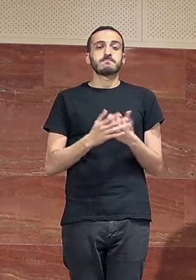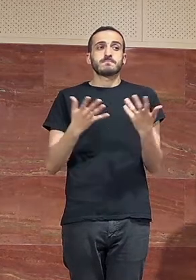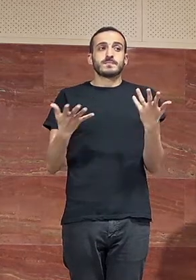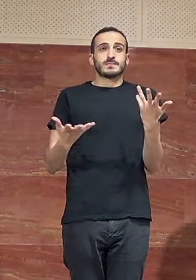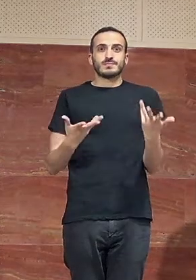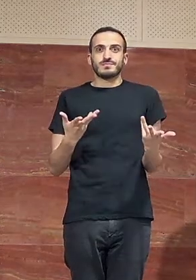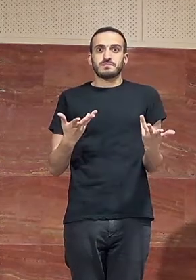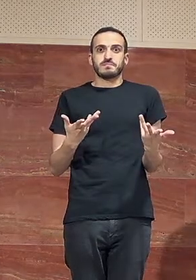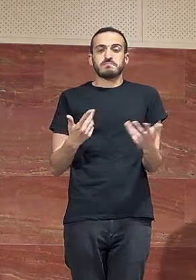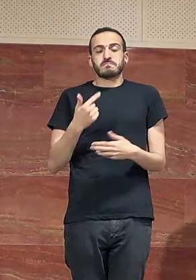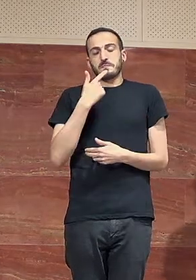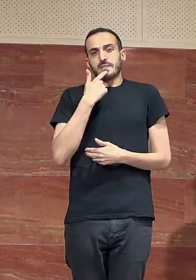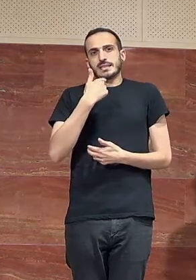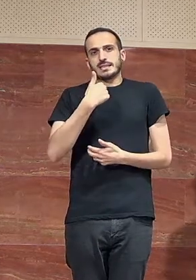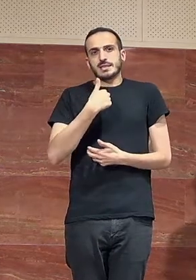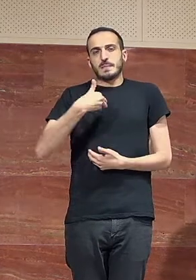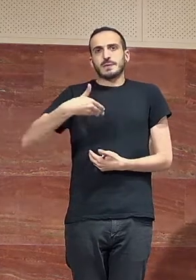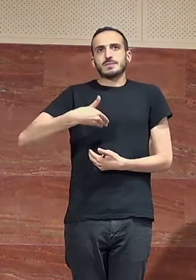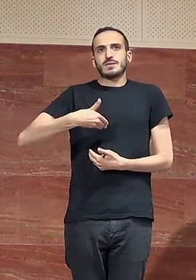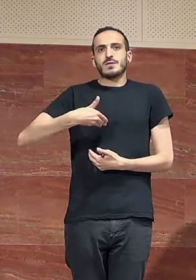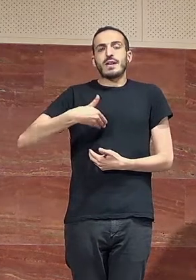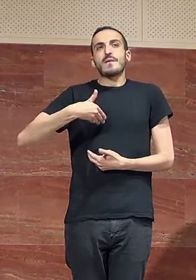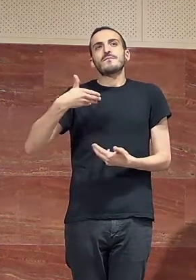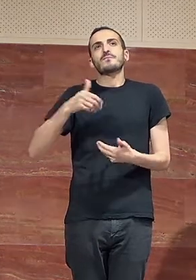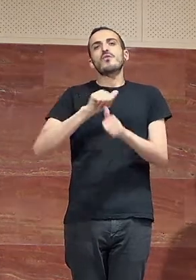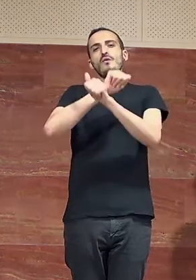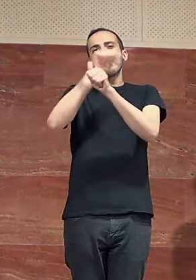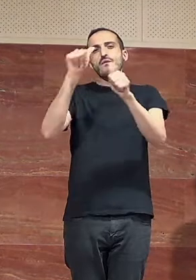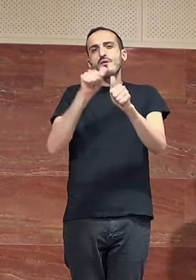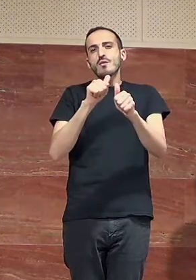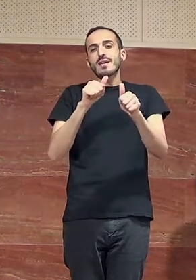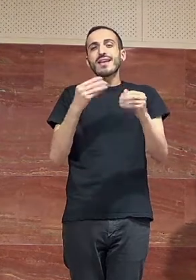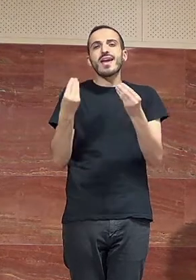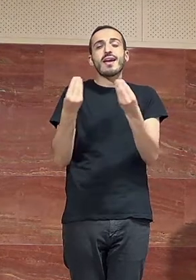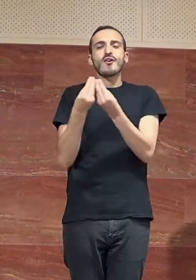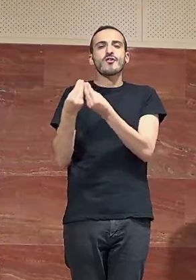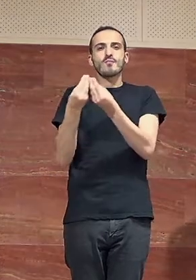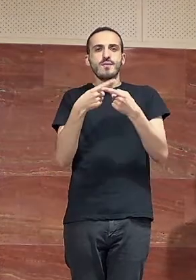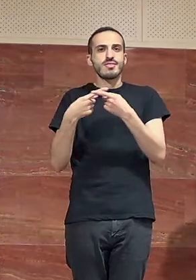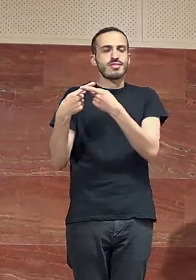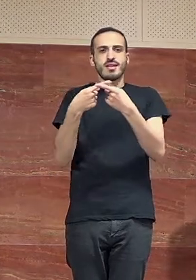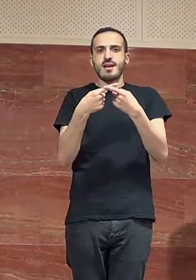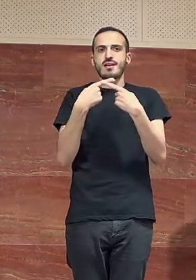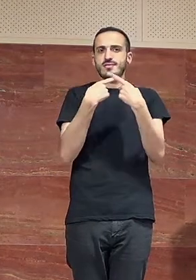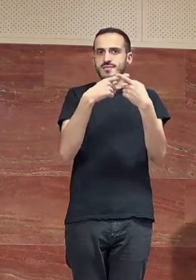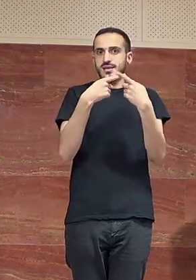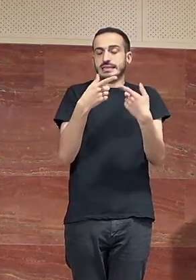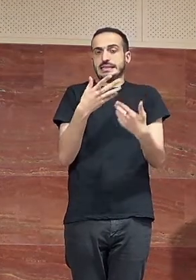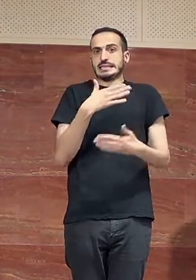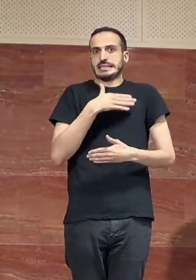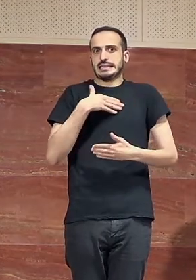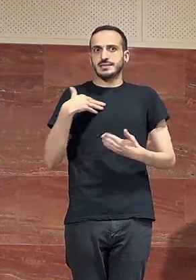Me pidieron este título, Nuevas formas de convivencia, y la verdad es que